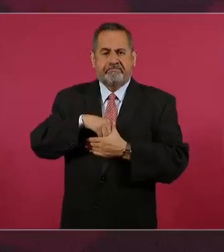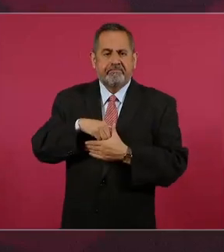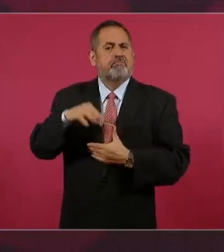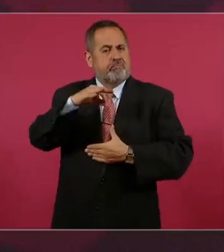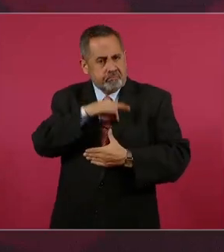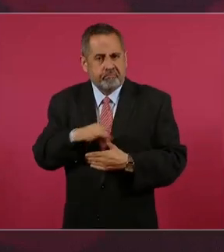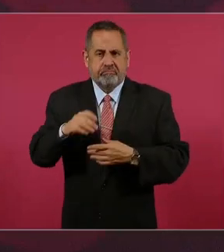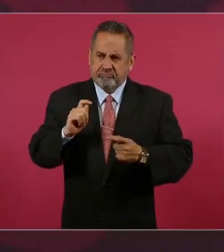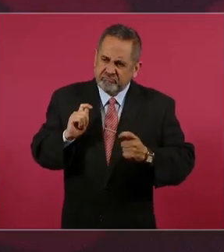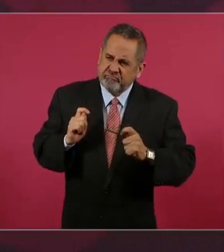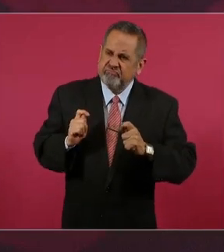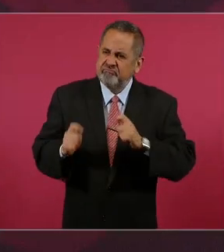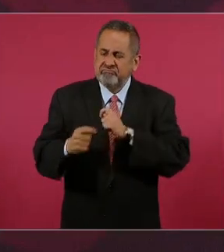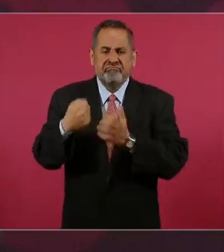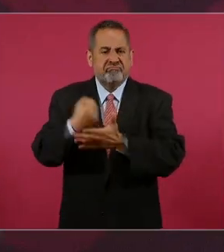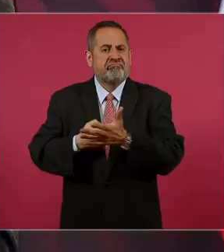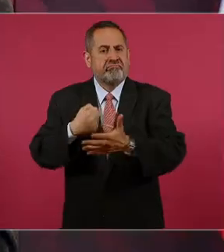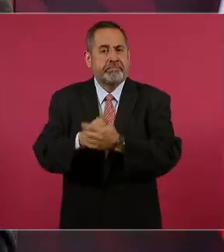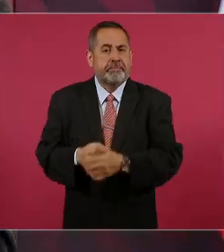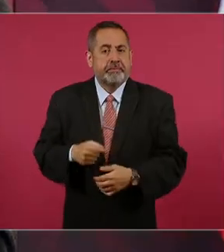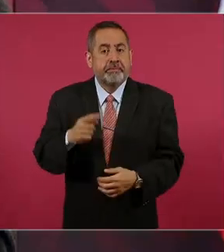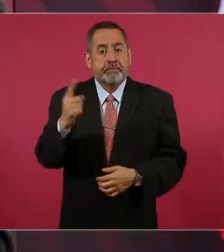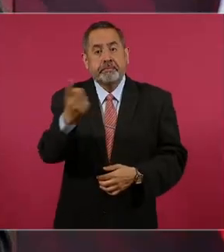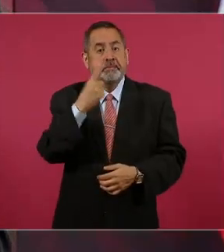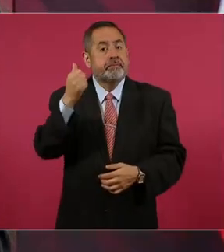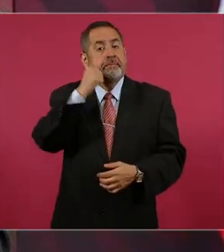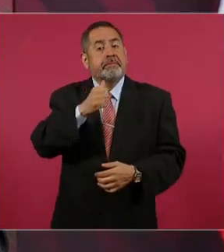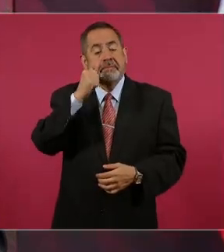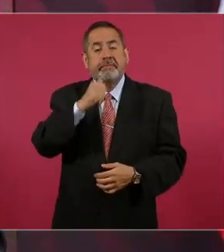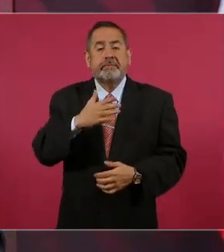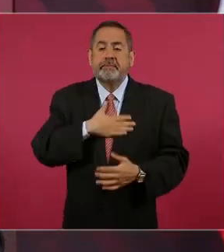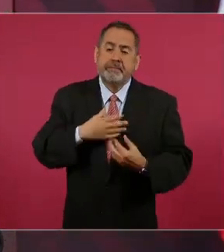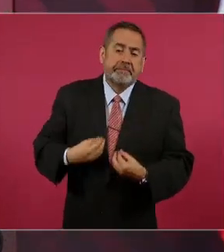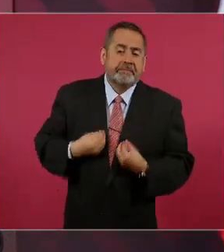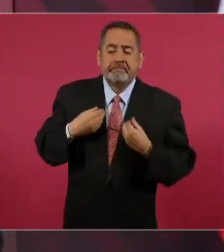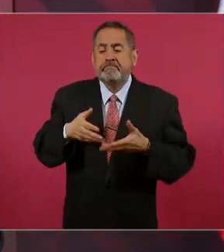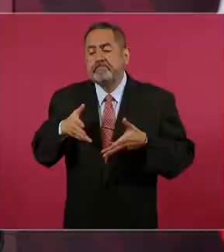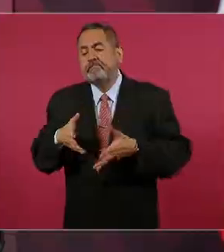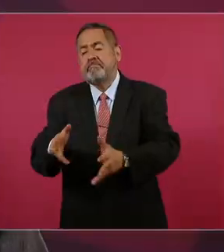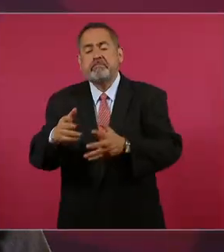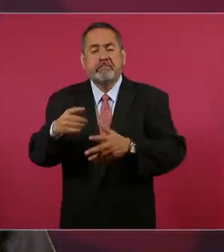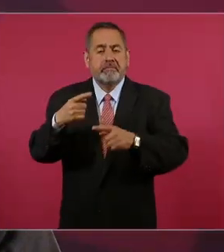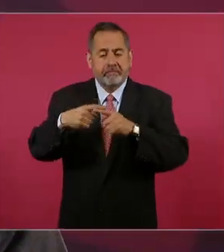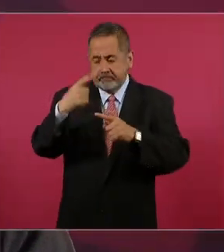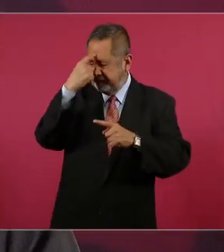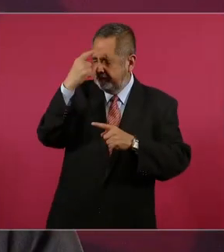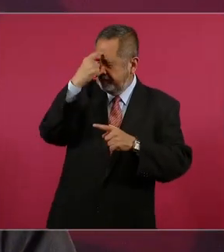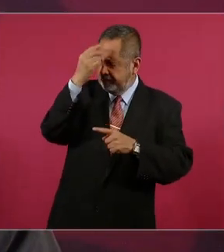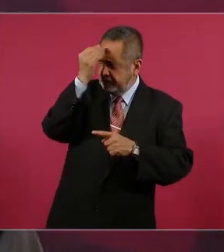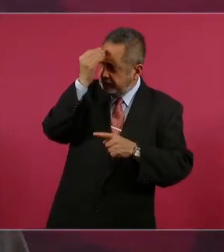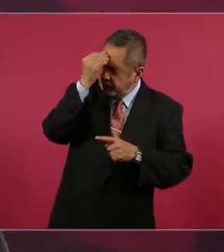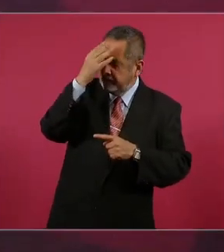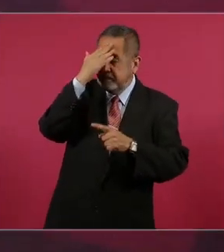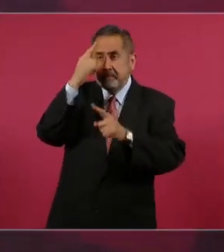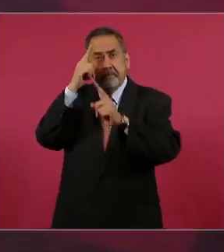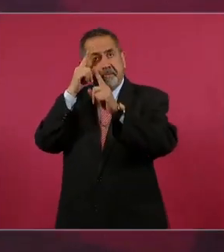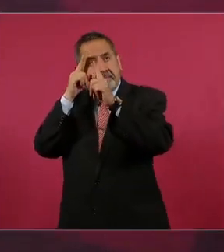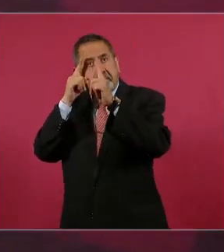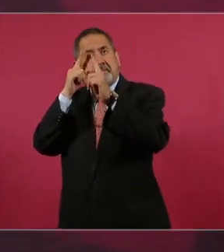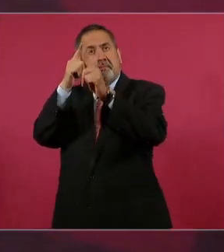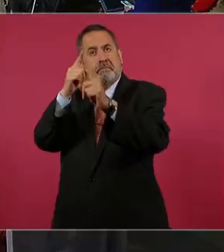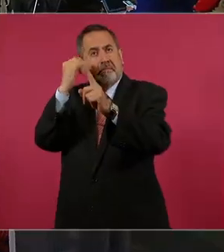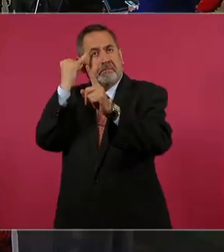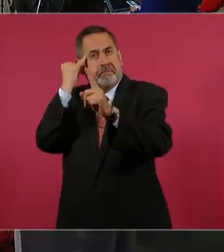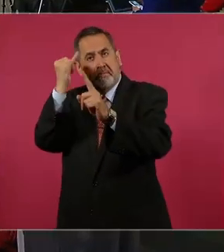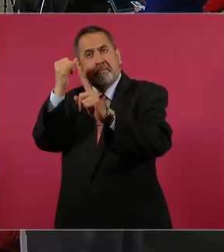se busca algo y si tiene una doctrina, un ideal, un principio,